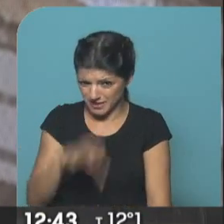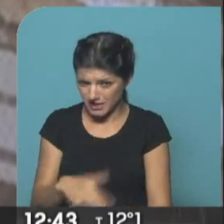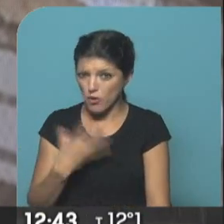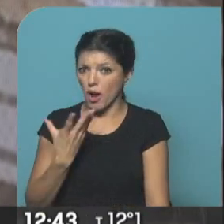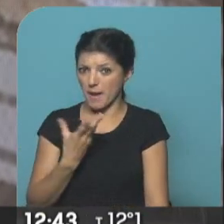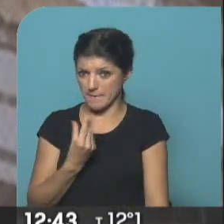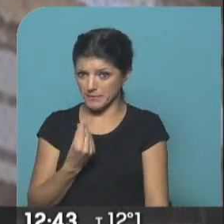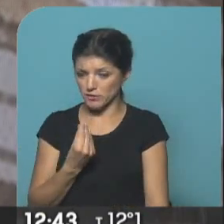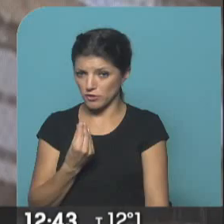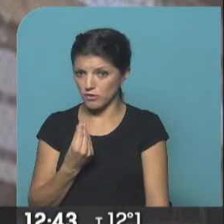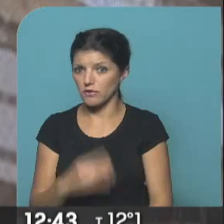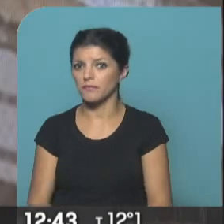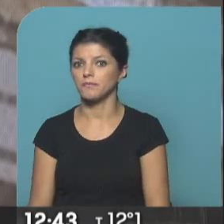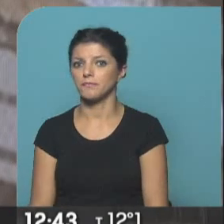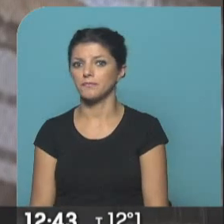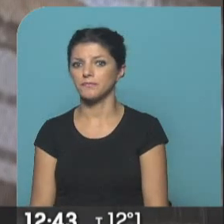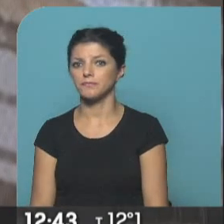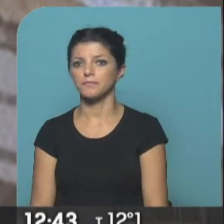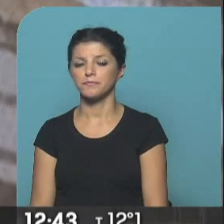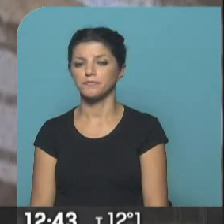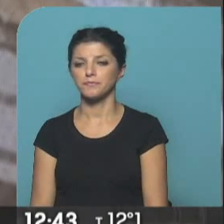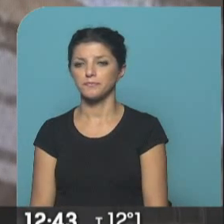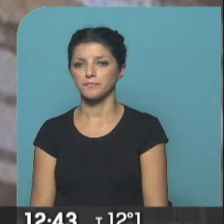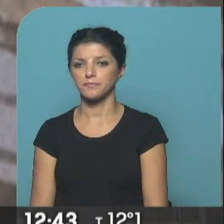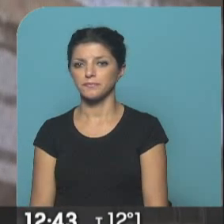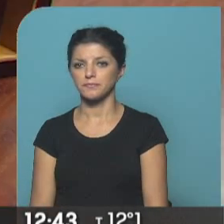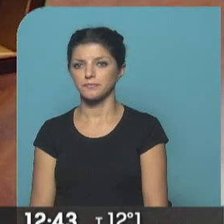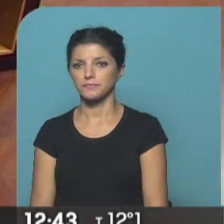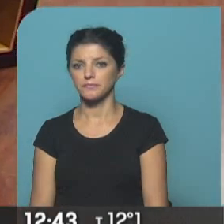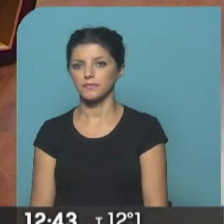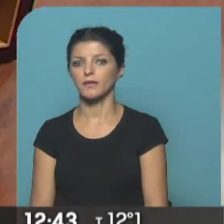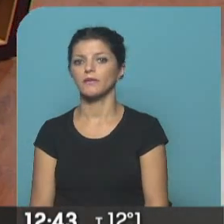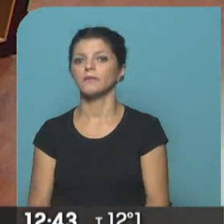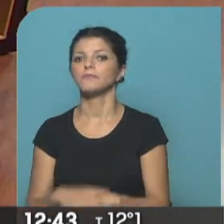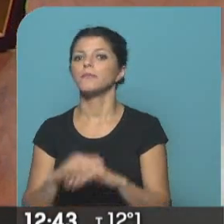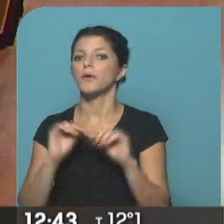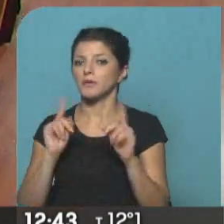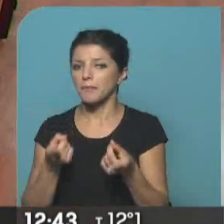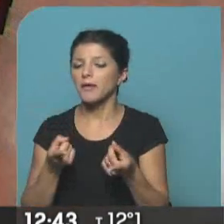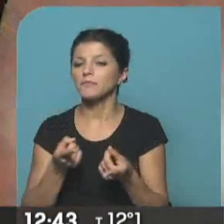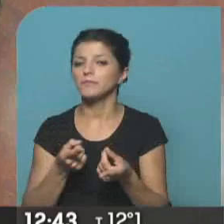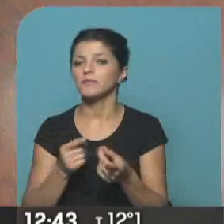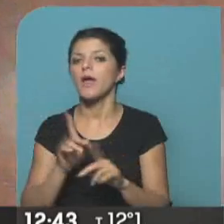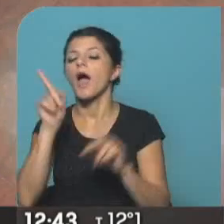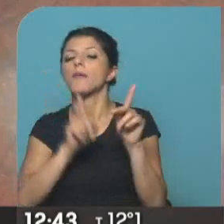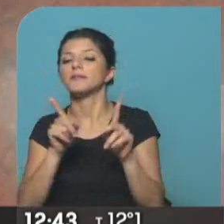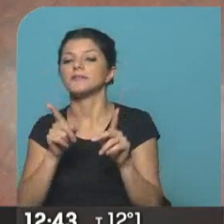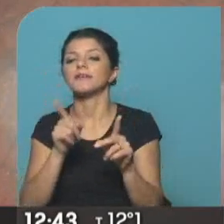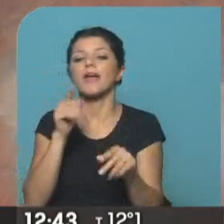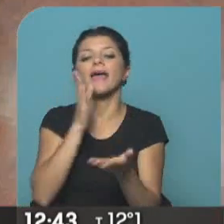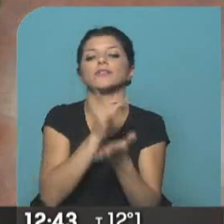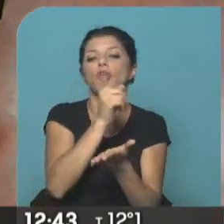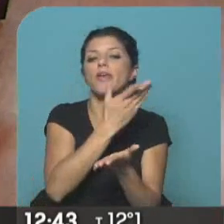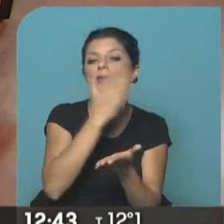latente, y por otro lado, estas cuestiones que siempre son las que atraviesan el límite entre el Estado de Derecho y el Estado